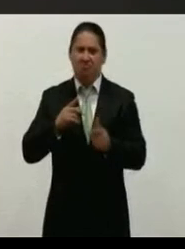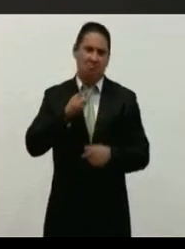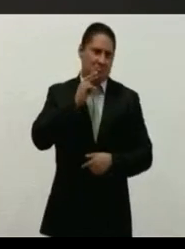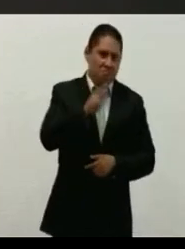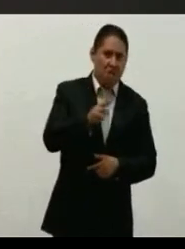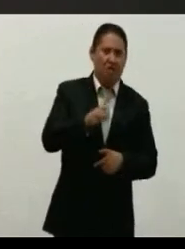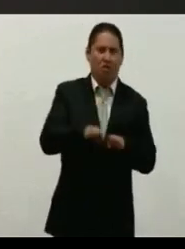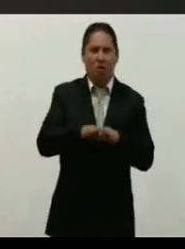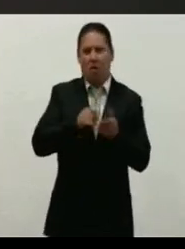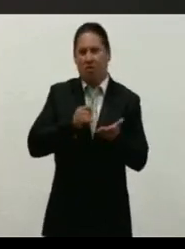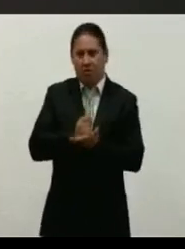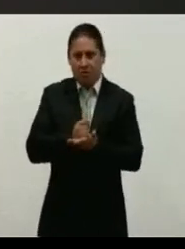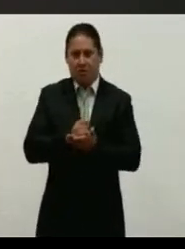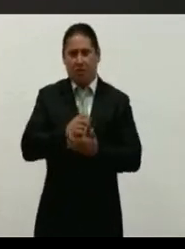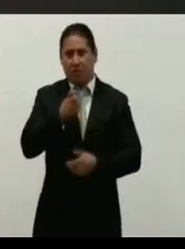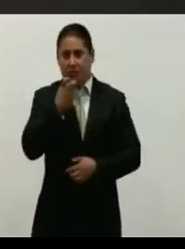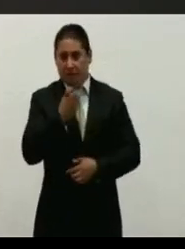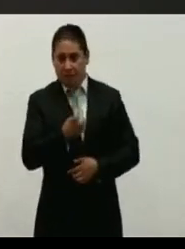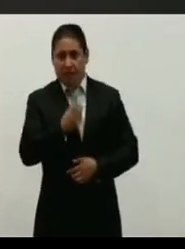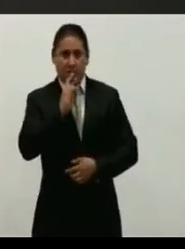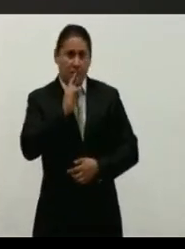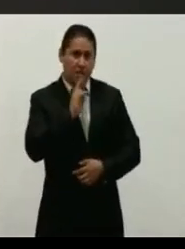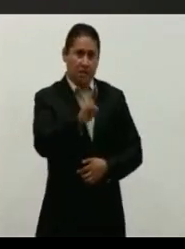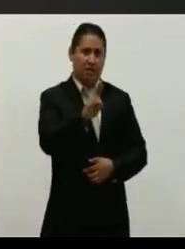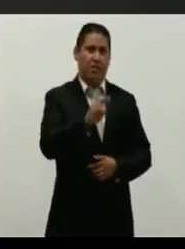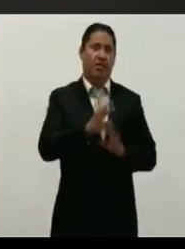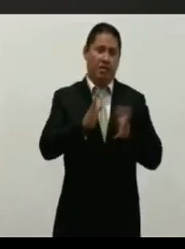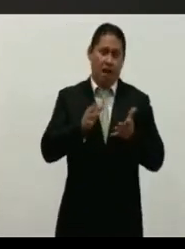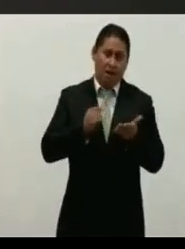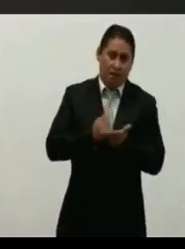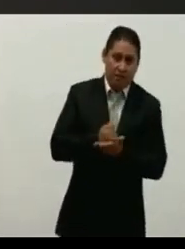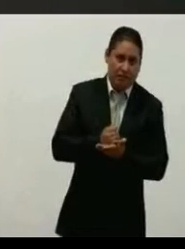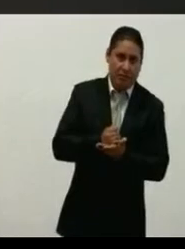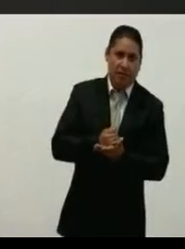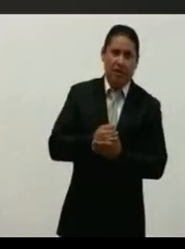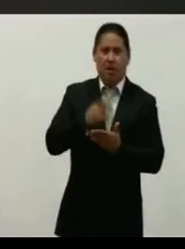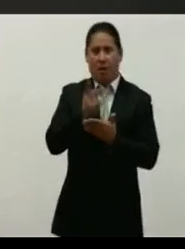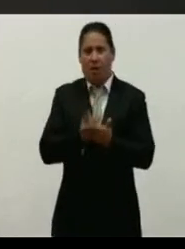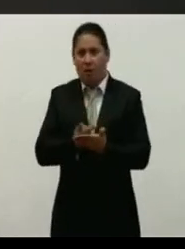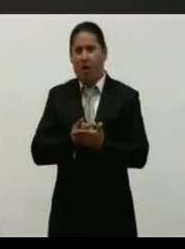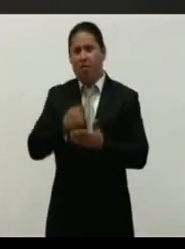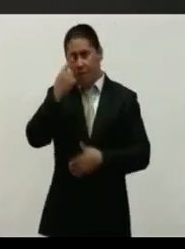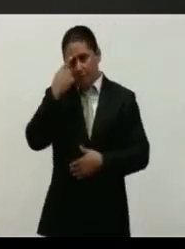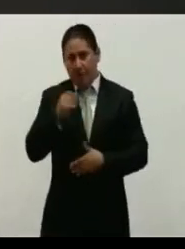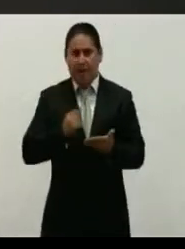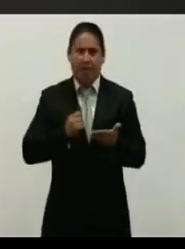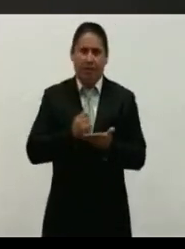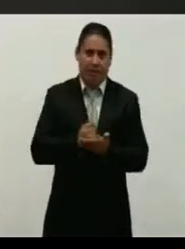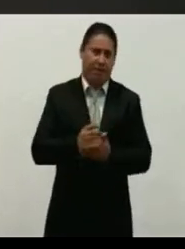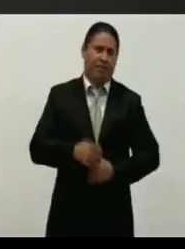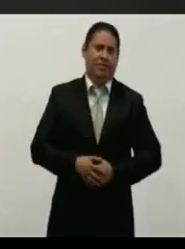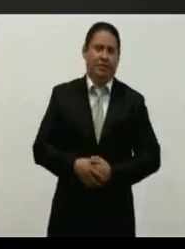las decisiones, precisamente sobre los resultados de las decisiones ya tomadas y sobre los programas para las decisiones por